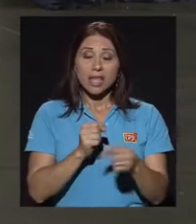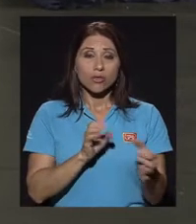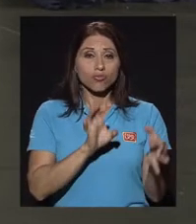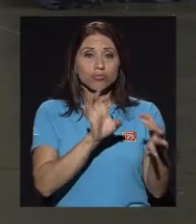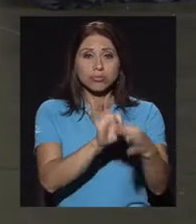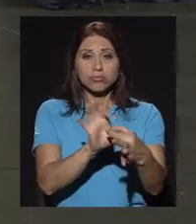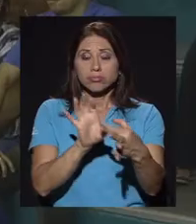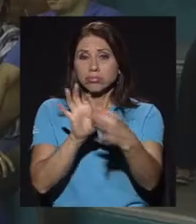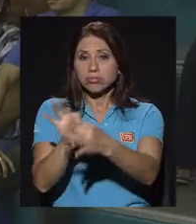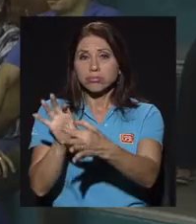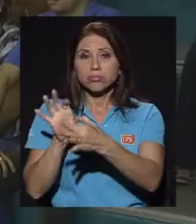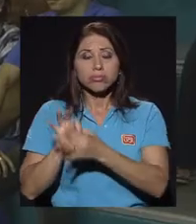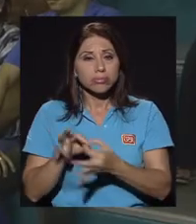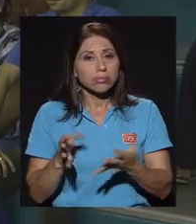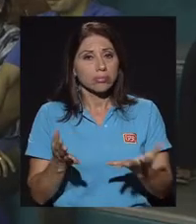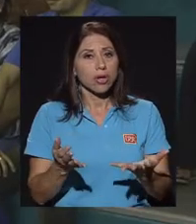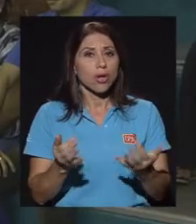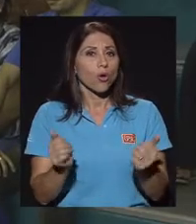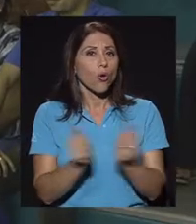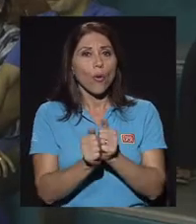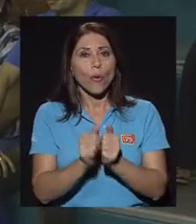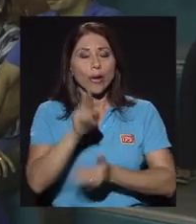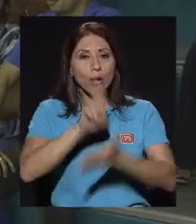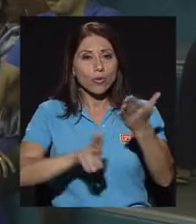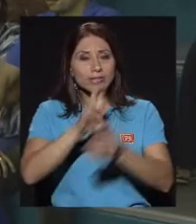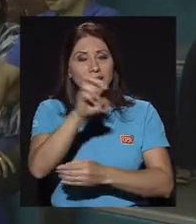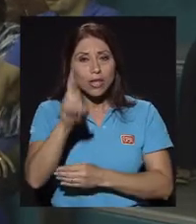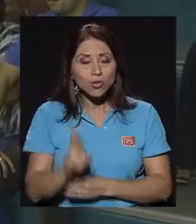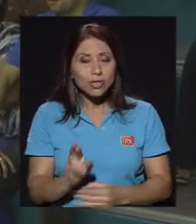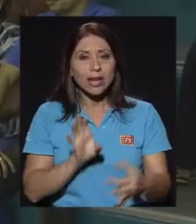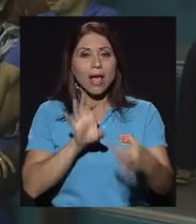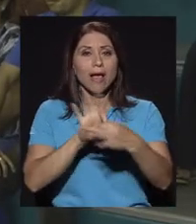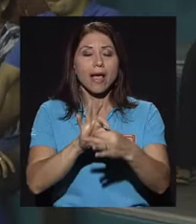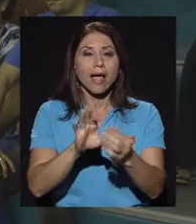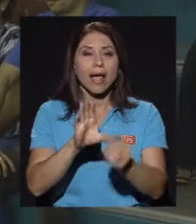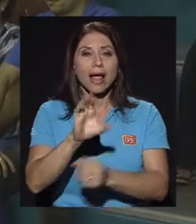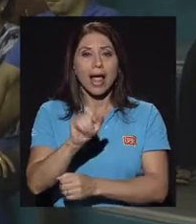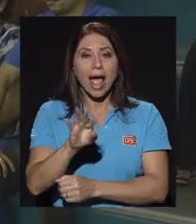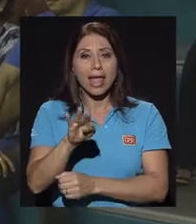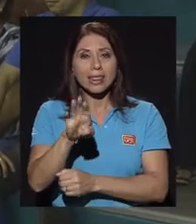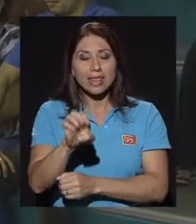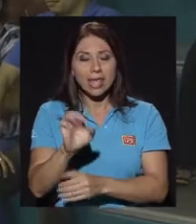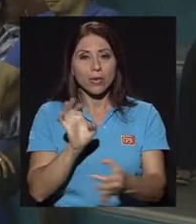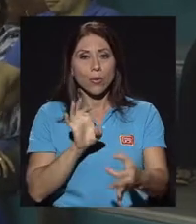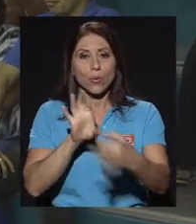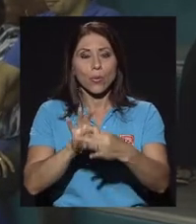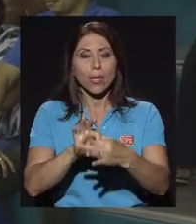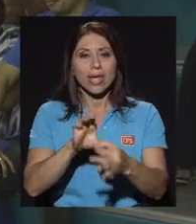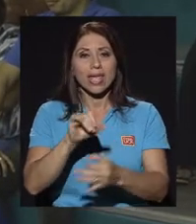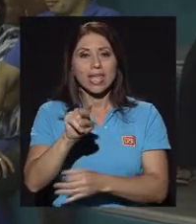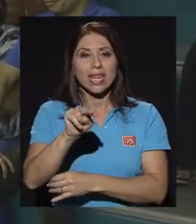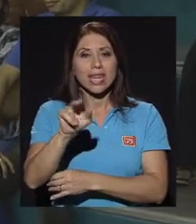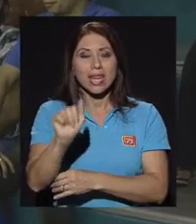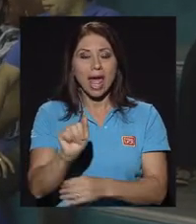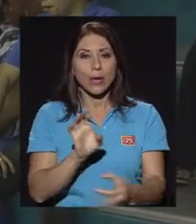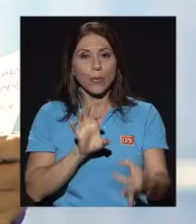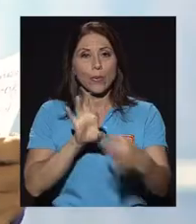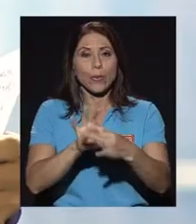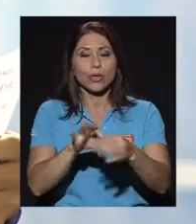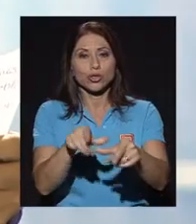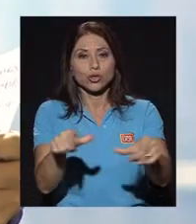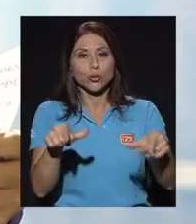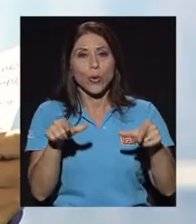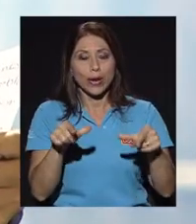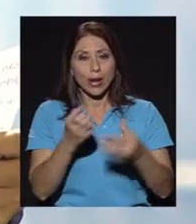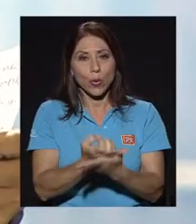haciendo alianzas tanto con la Universidad de Costa Rica, con el CATI, con el INAH, con la zona económica,